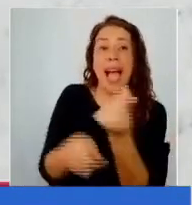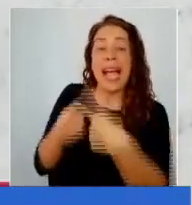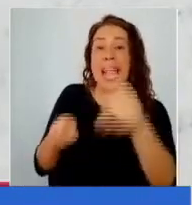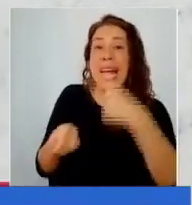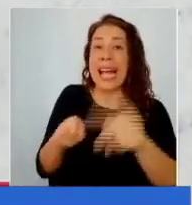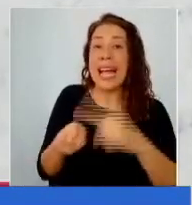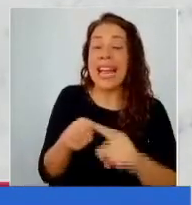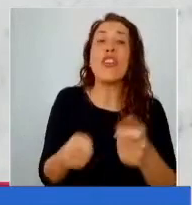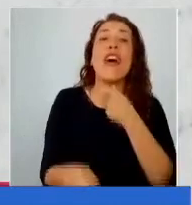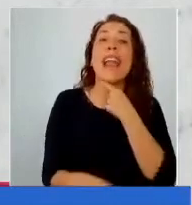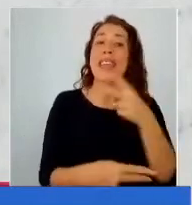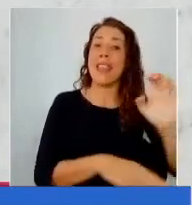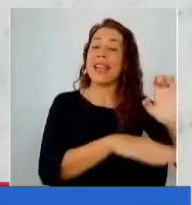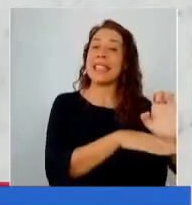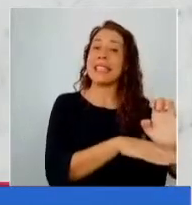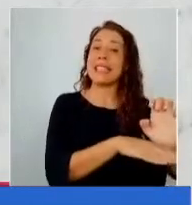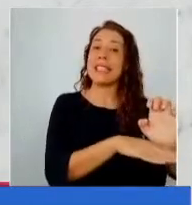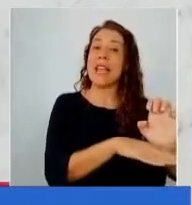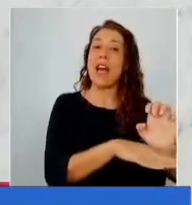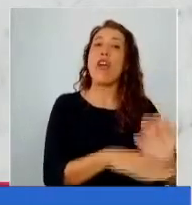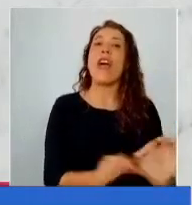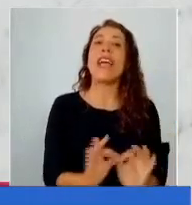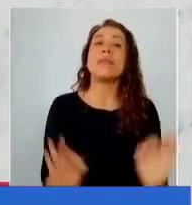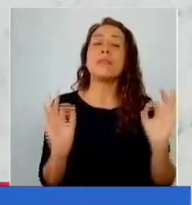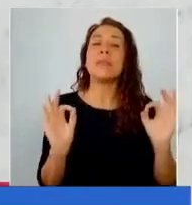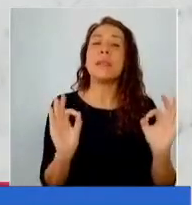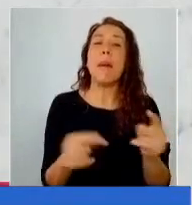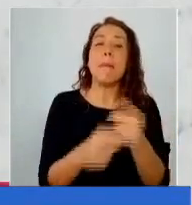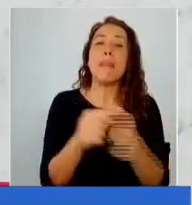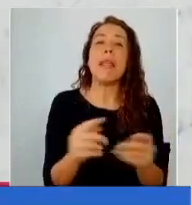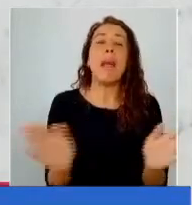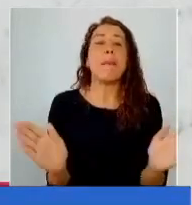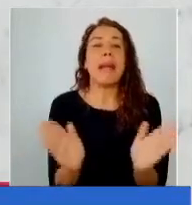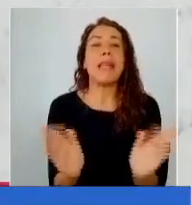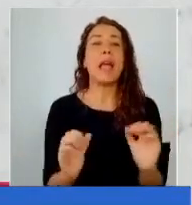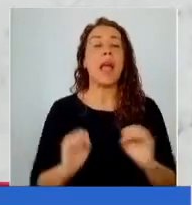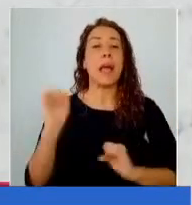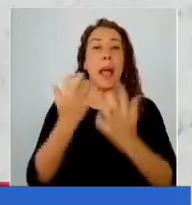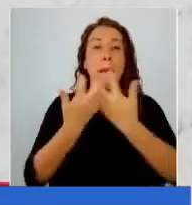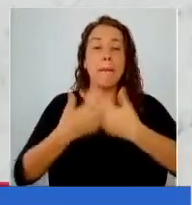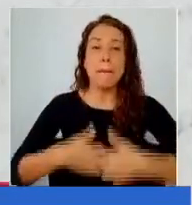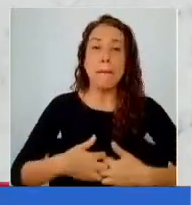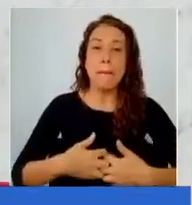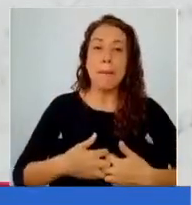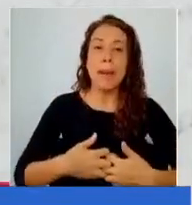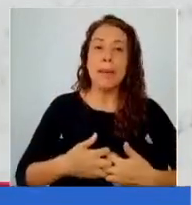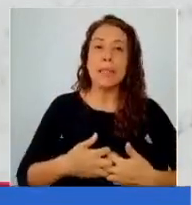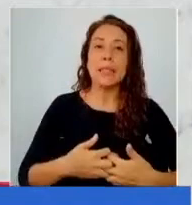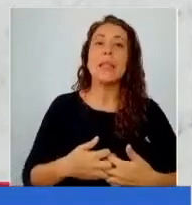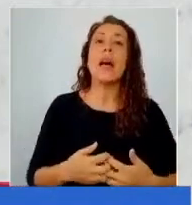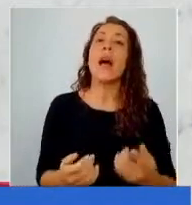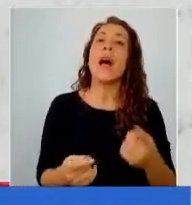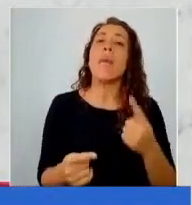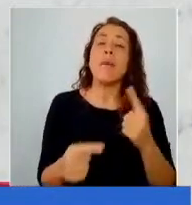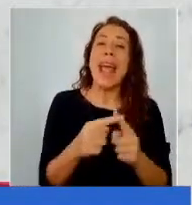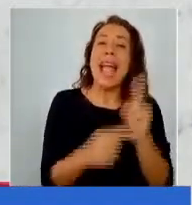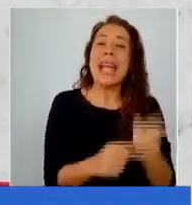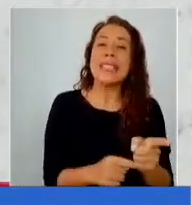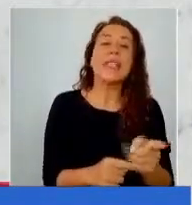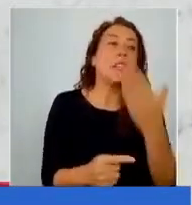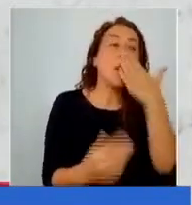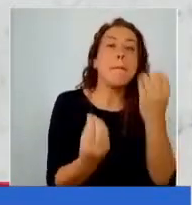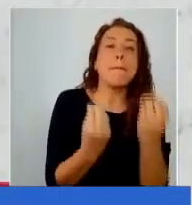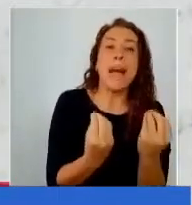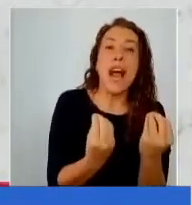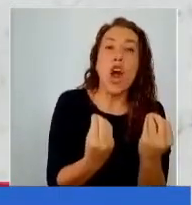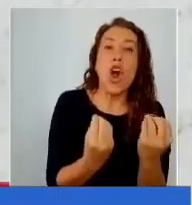focalizado exclusivamente medianas pequeñas y microempresas presas bajo condiciones requisitos más ventajosas que enfocarte tradicional